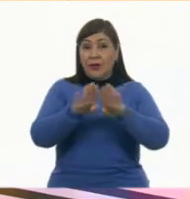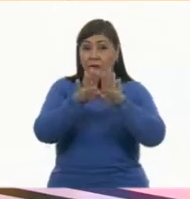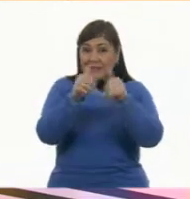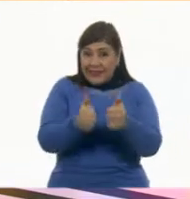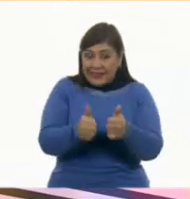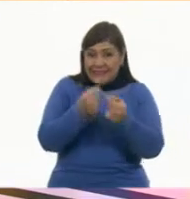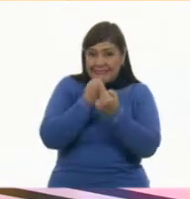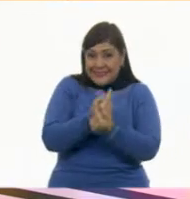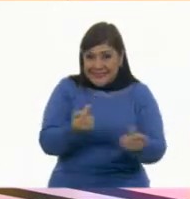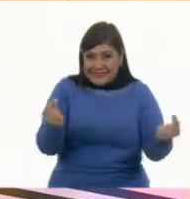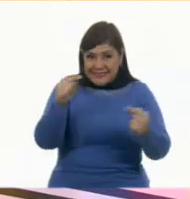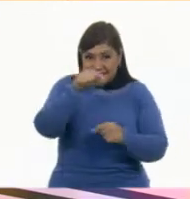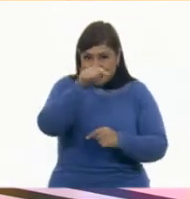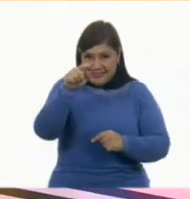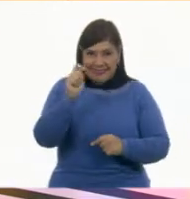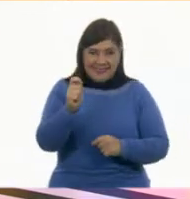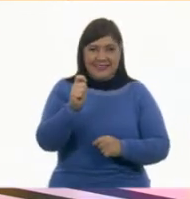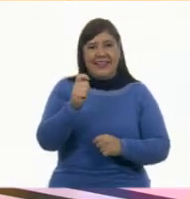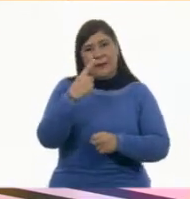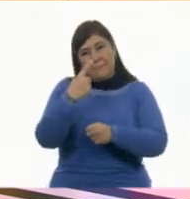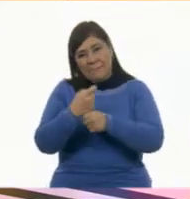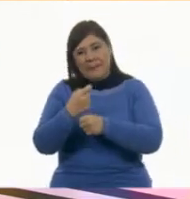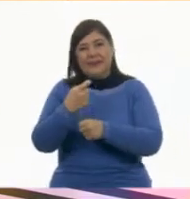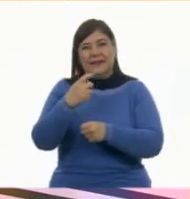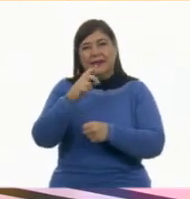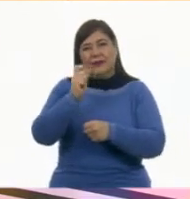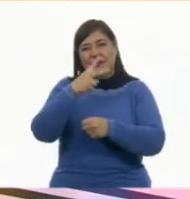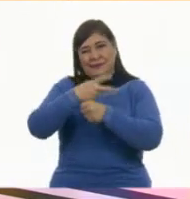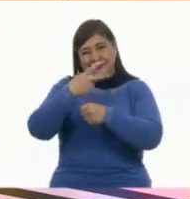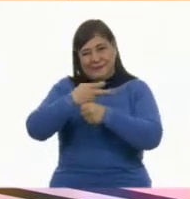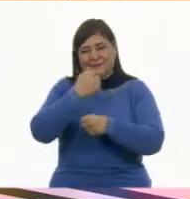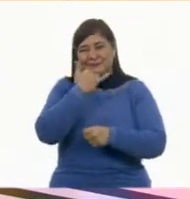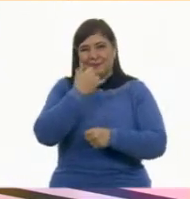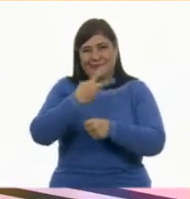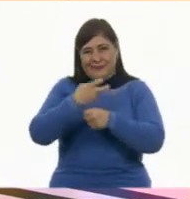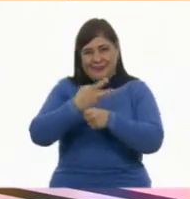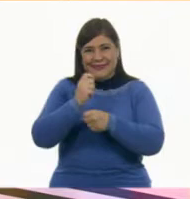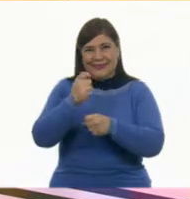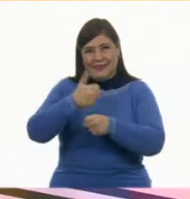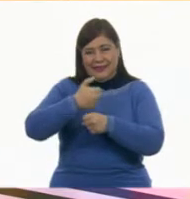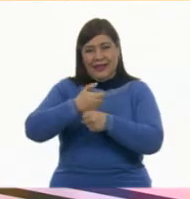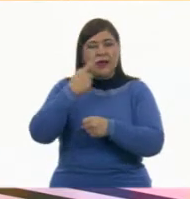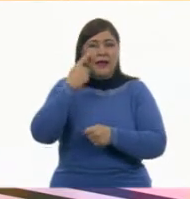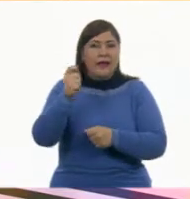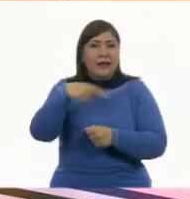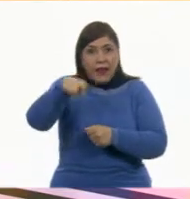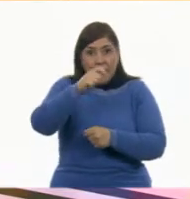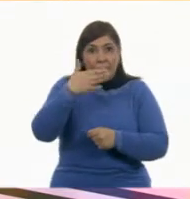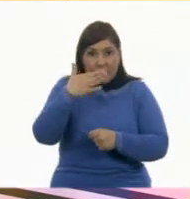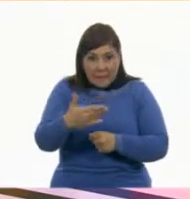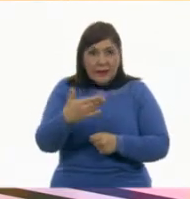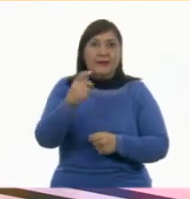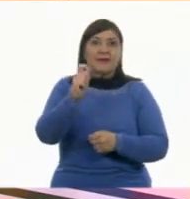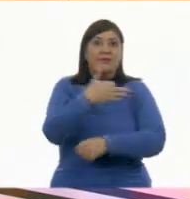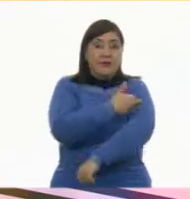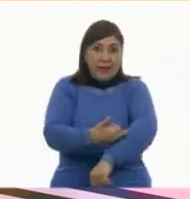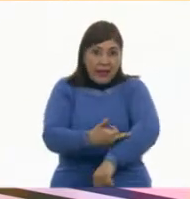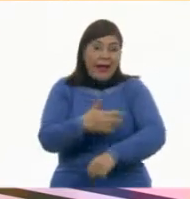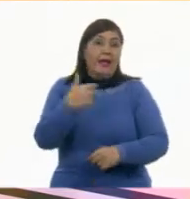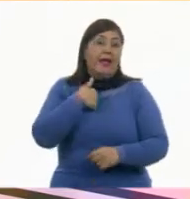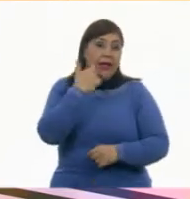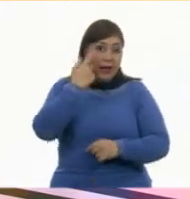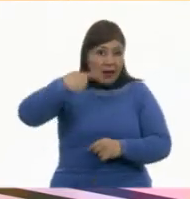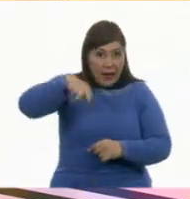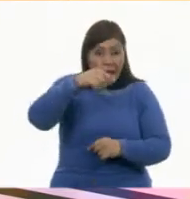¿Cómo están, niñas y niños de segundo grado de primaria? Espero que muy bien. ¿Y sus familias? Quiero que todos estén bien y